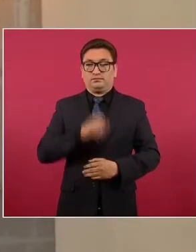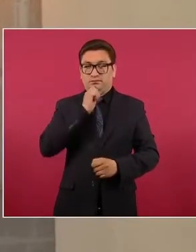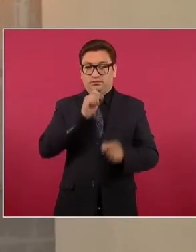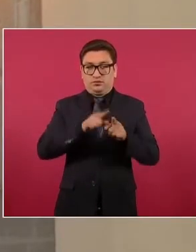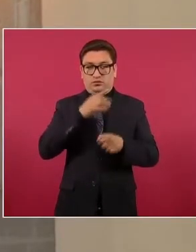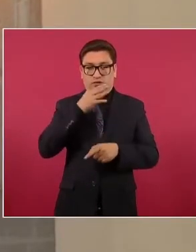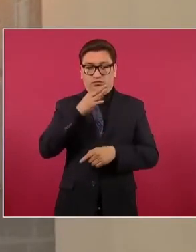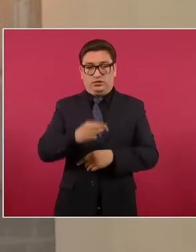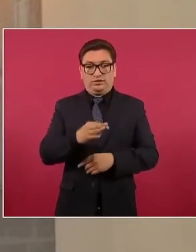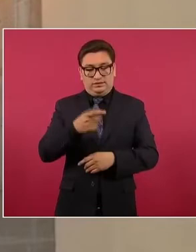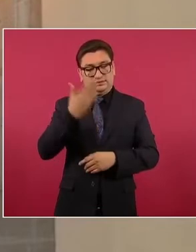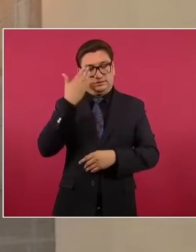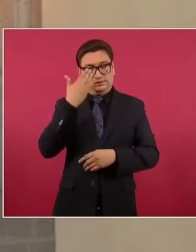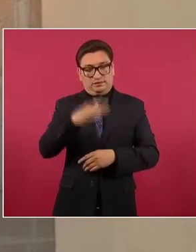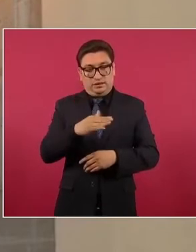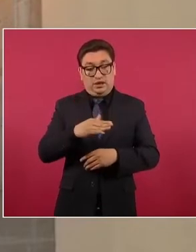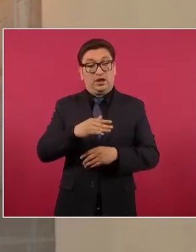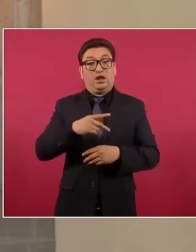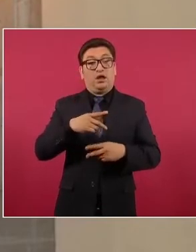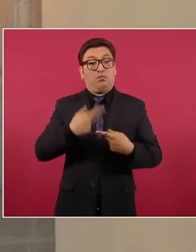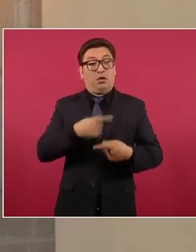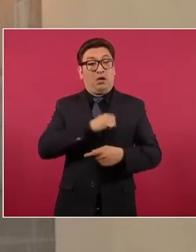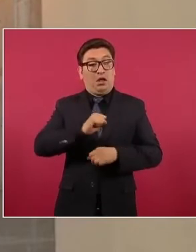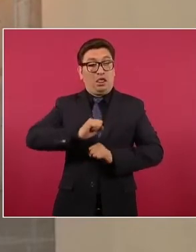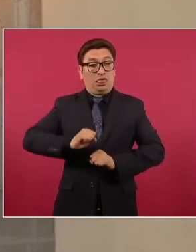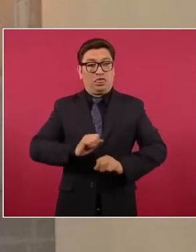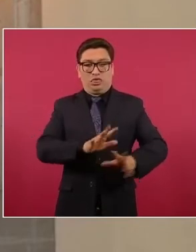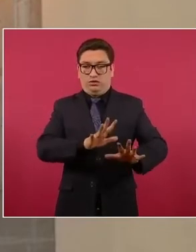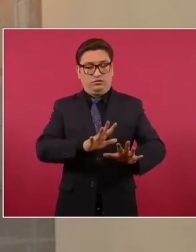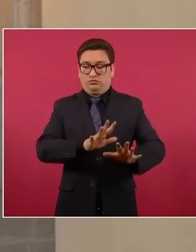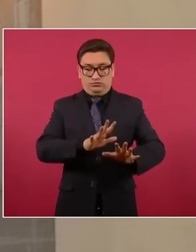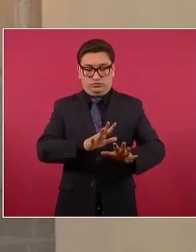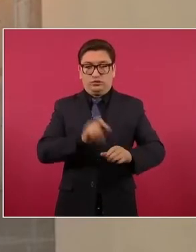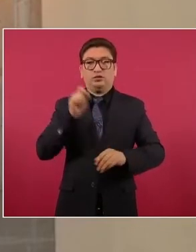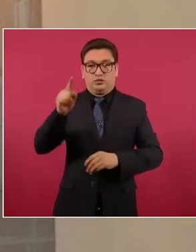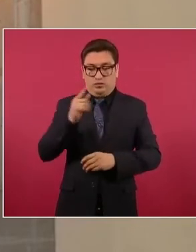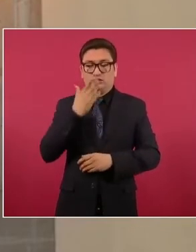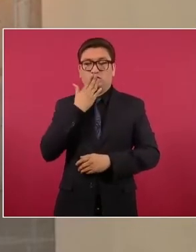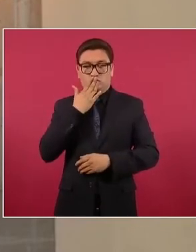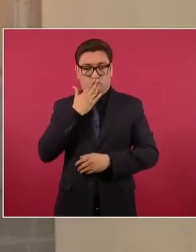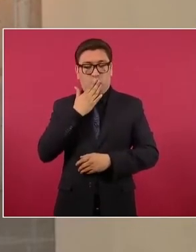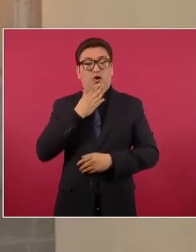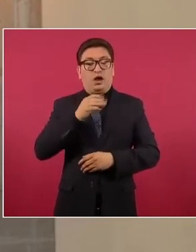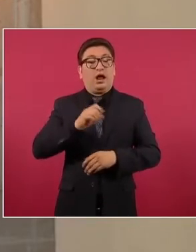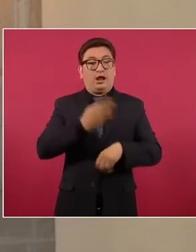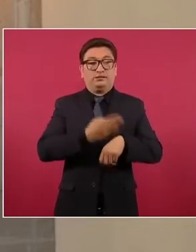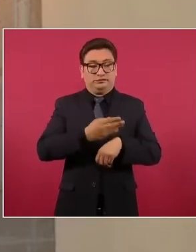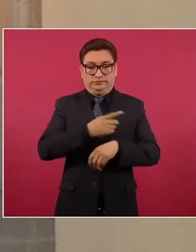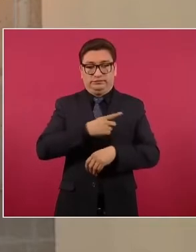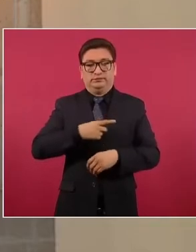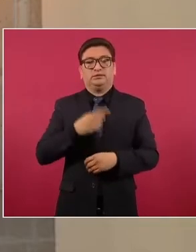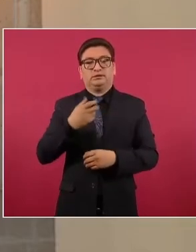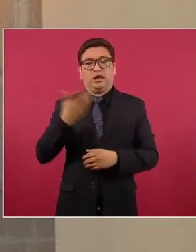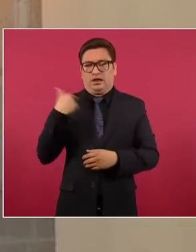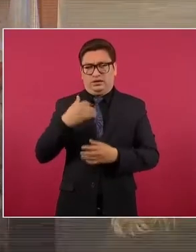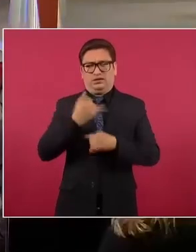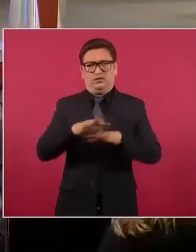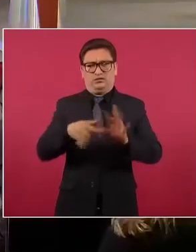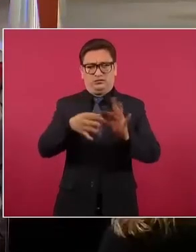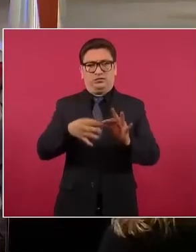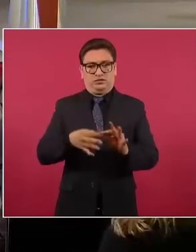operativo Cero Impunidad que se lleva a cabo en Cajeme, Sonora, del cual hemos dado cuenta en otros momentos.